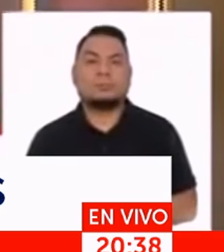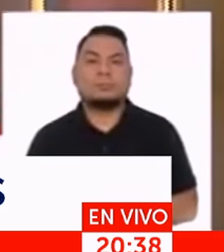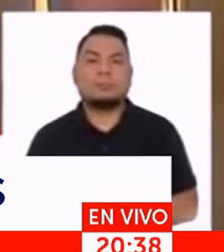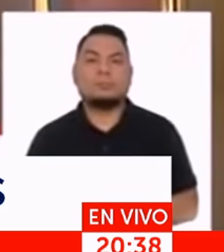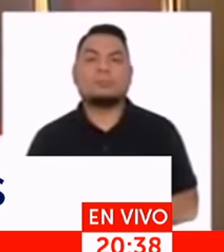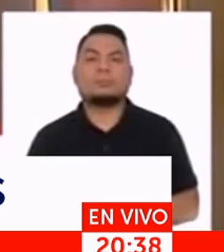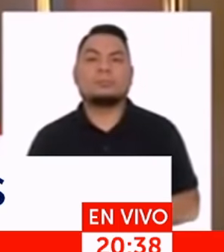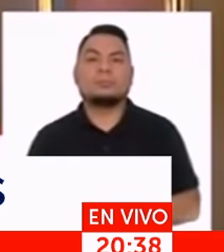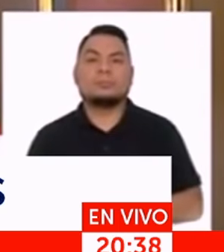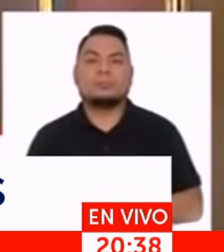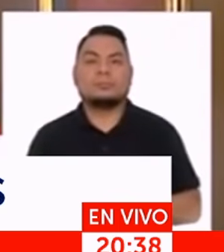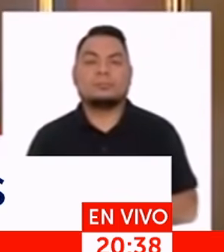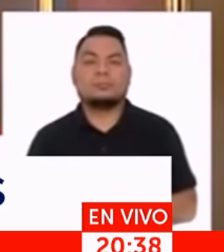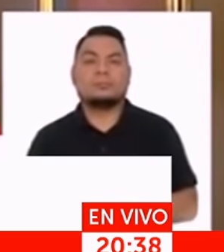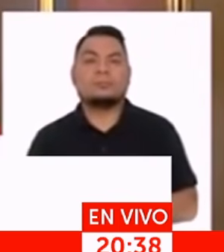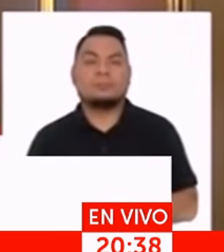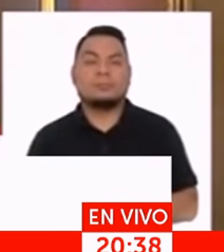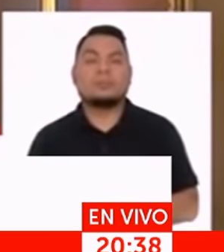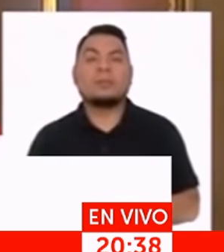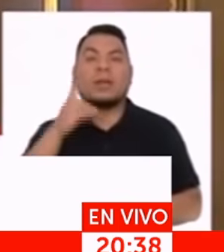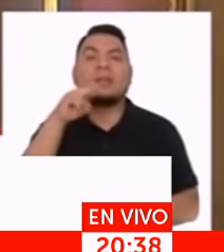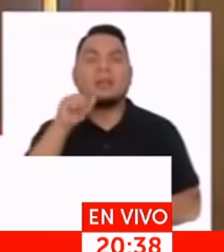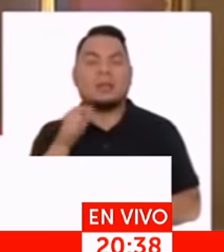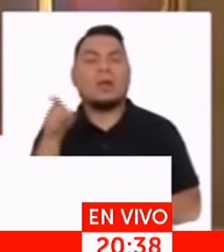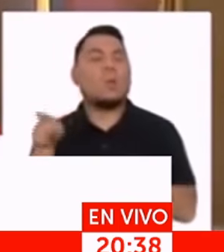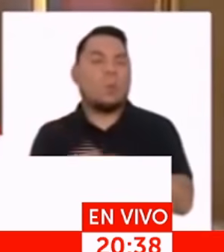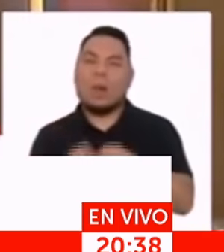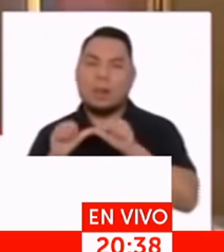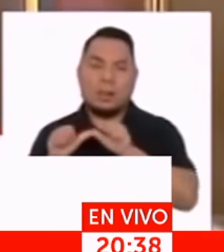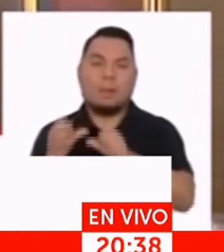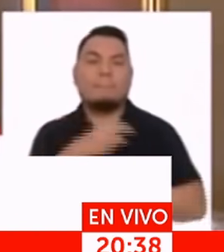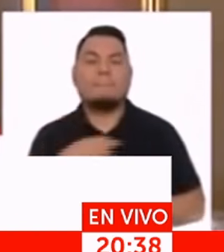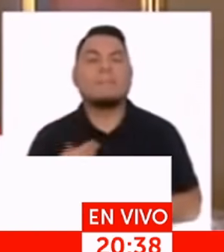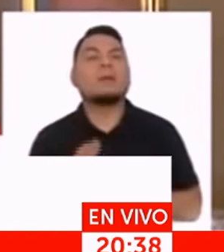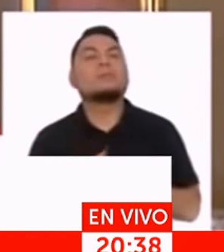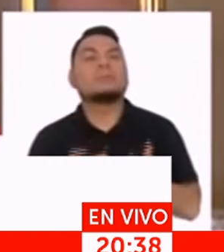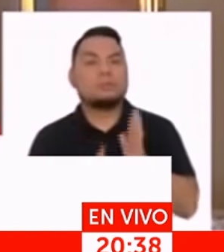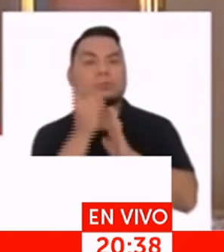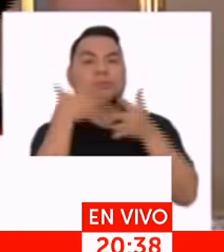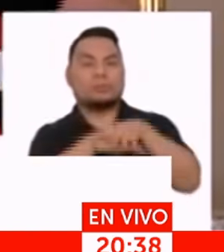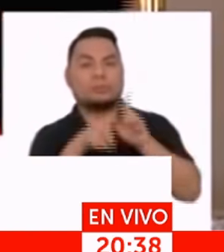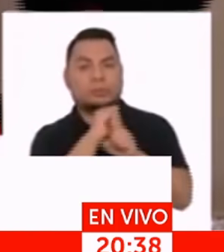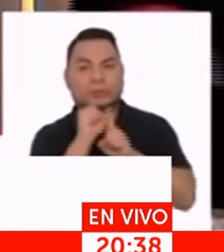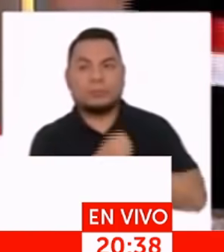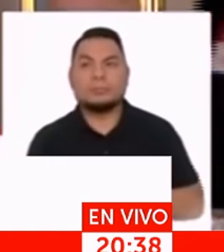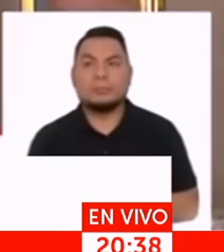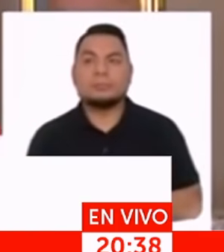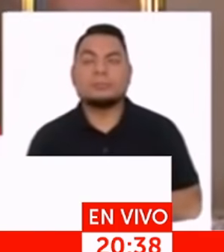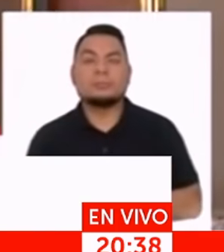de ministra de Desarrollo e Inclusión Social la señora Dina Boluarte,